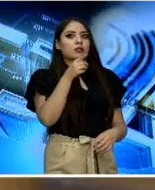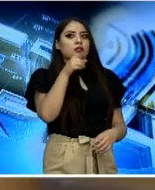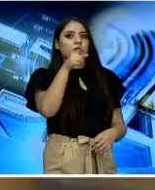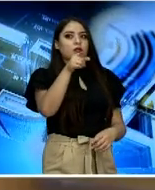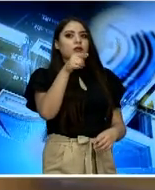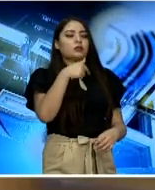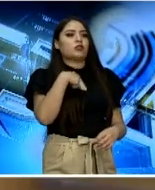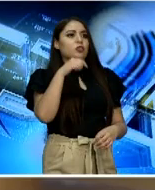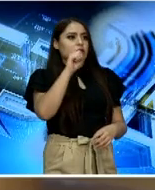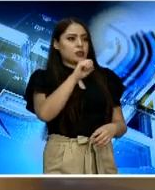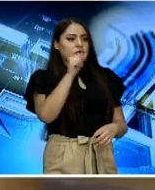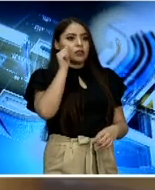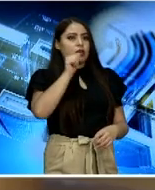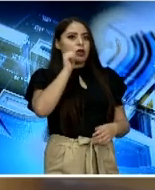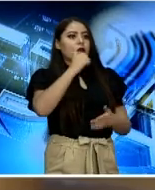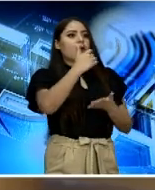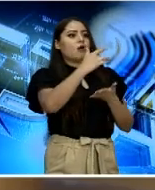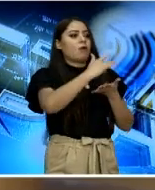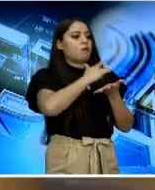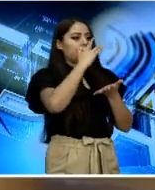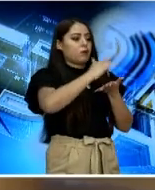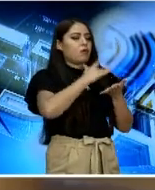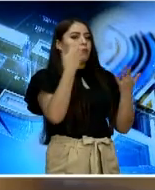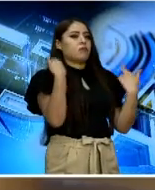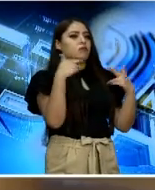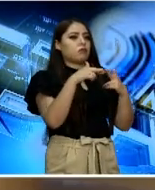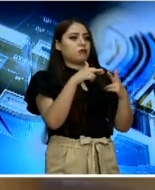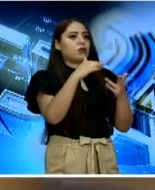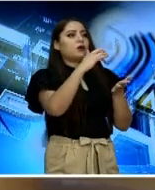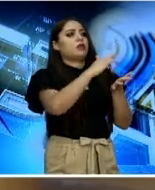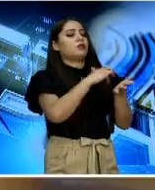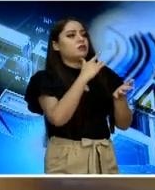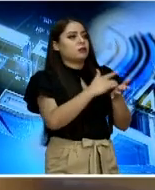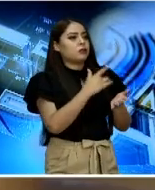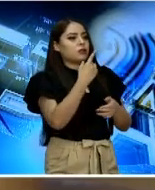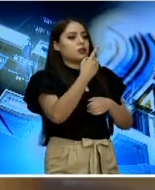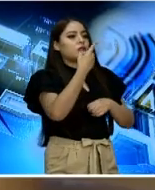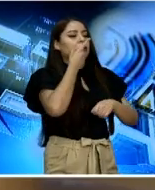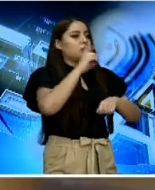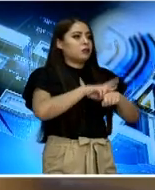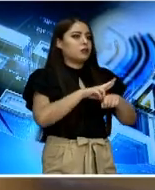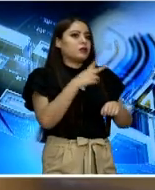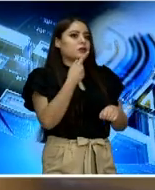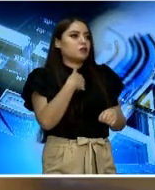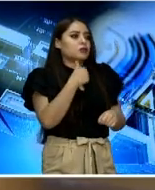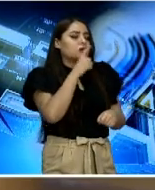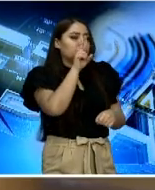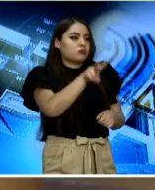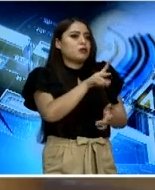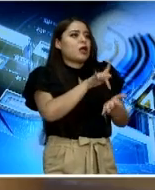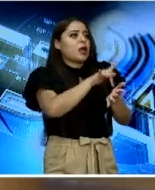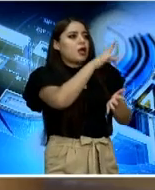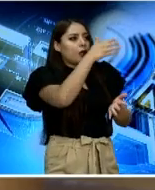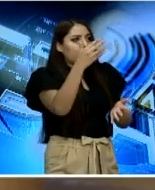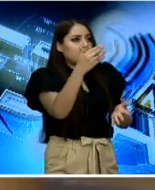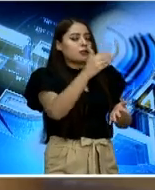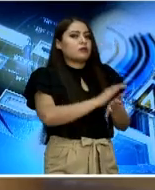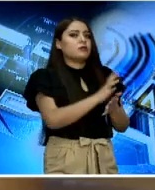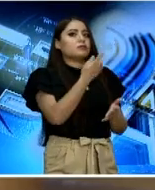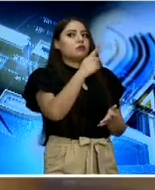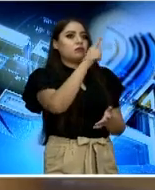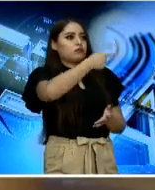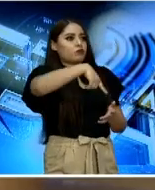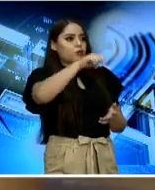maestra, de la directora, se los agradezco mucho. Pero hasta eso siempre me apoyaron en